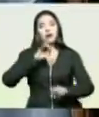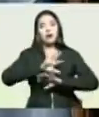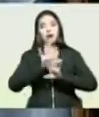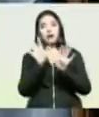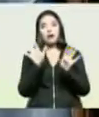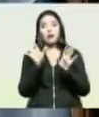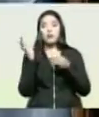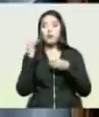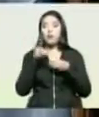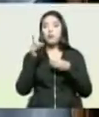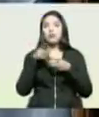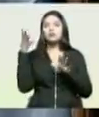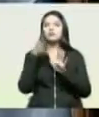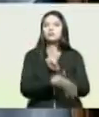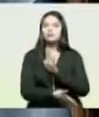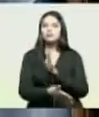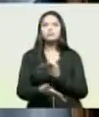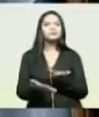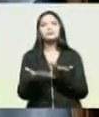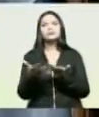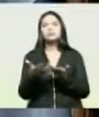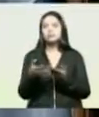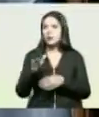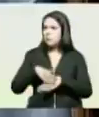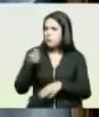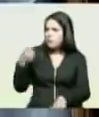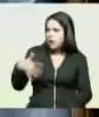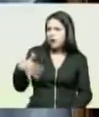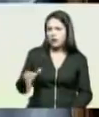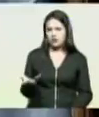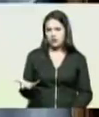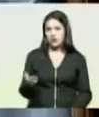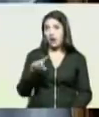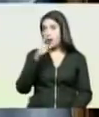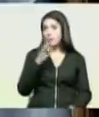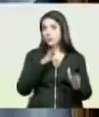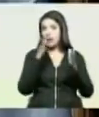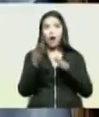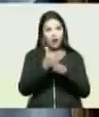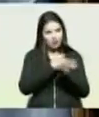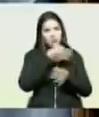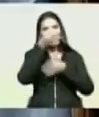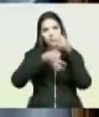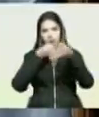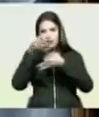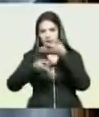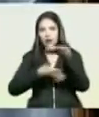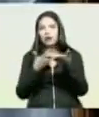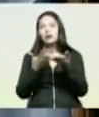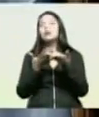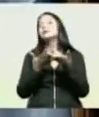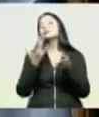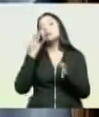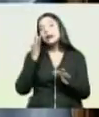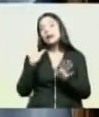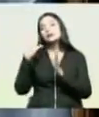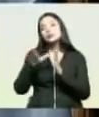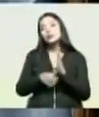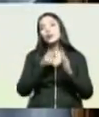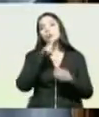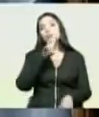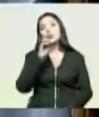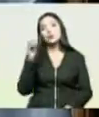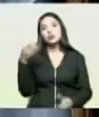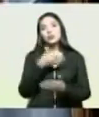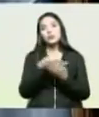los datos sobre estos sobreprecios, que en la primera parte, lo dije, se presume el desfalco de $200 millones. Eso